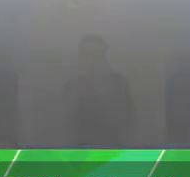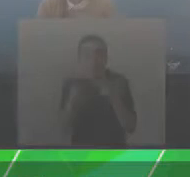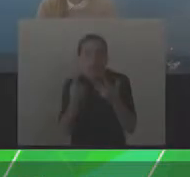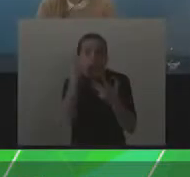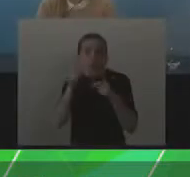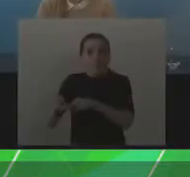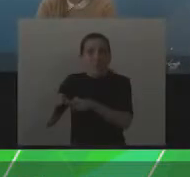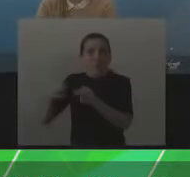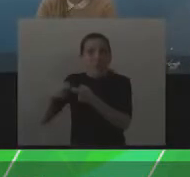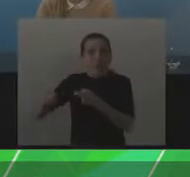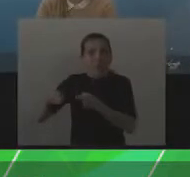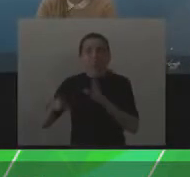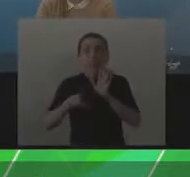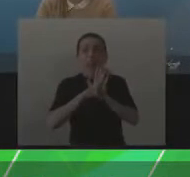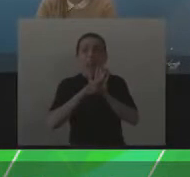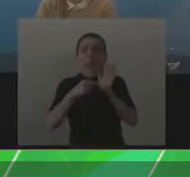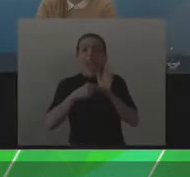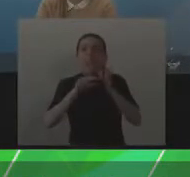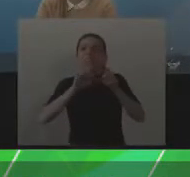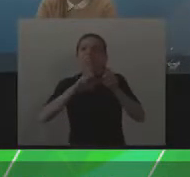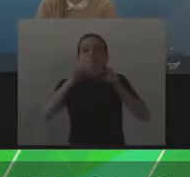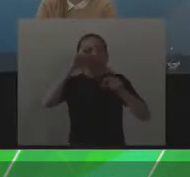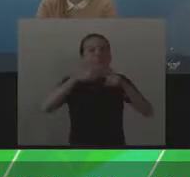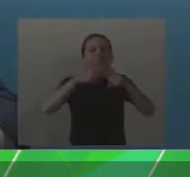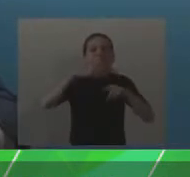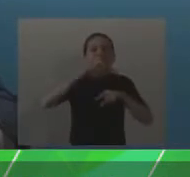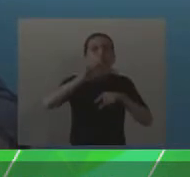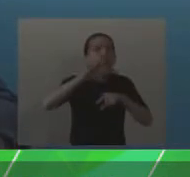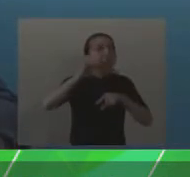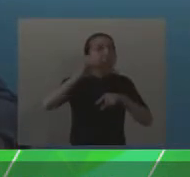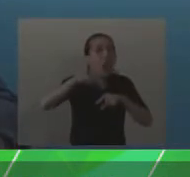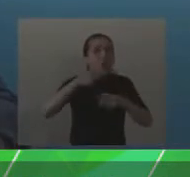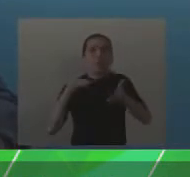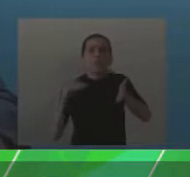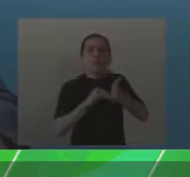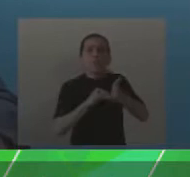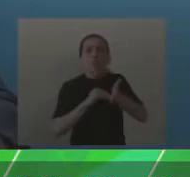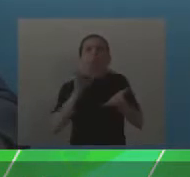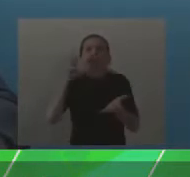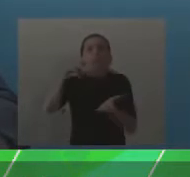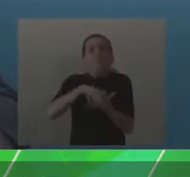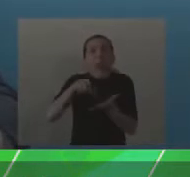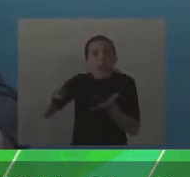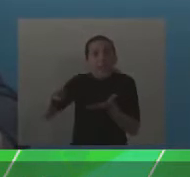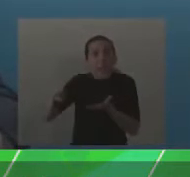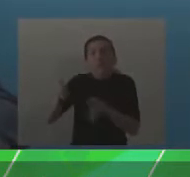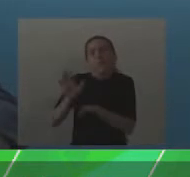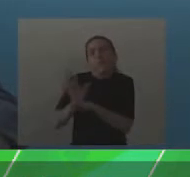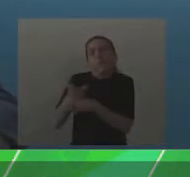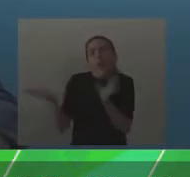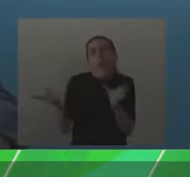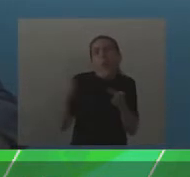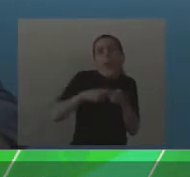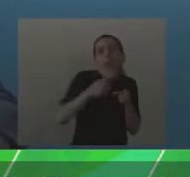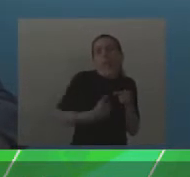de acompañamiento, y eso hizo, digamos, que haya una incertidumbre en lo que son el pueblo de Avellaneda y Reconquista, y un pueblo